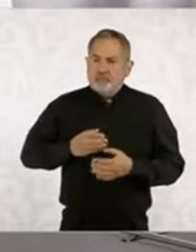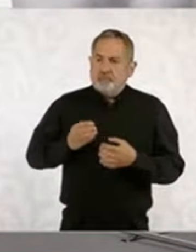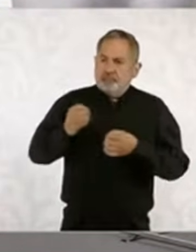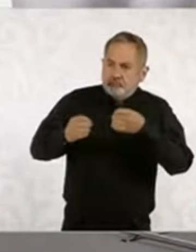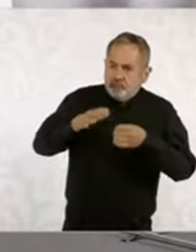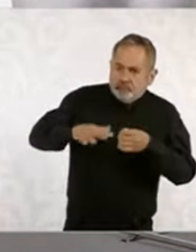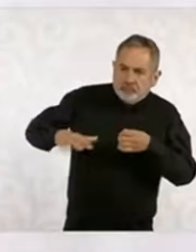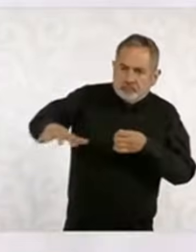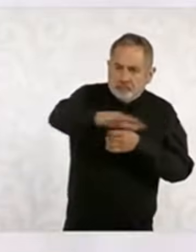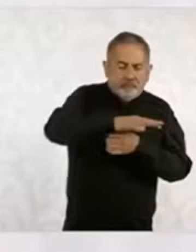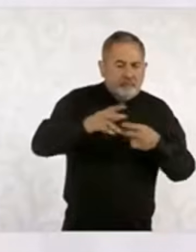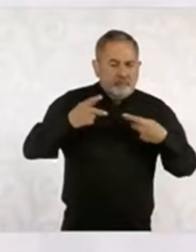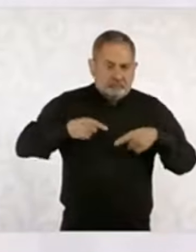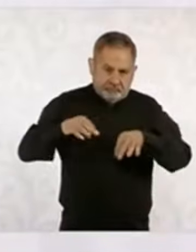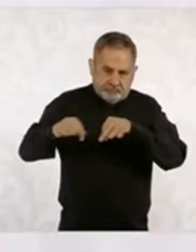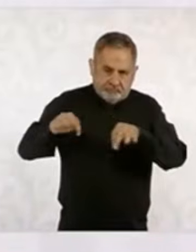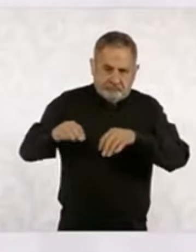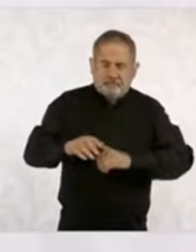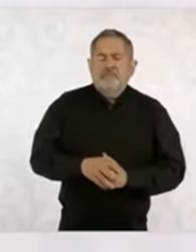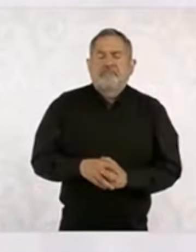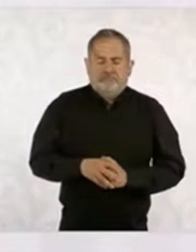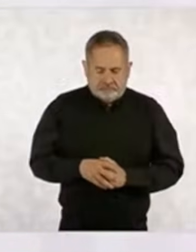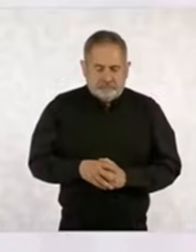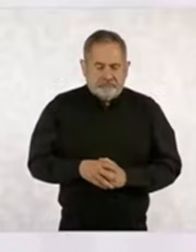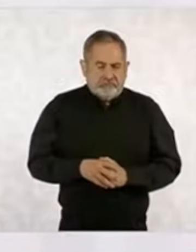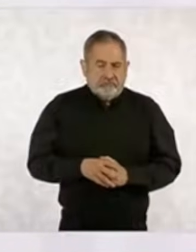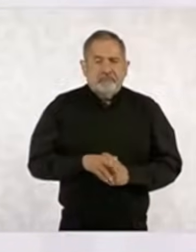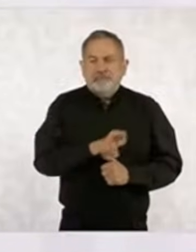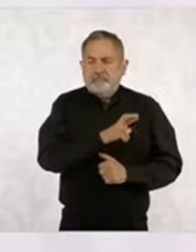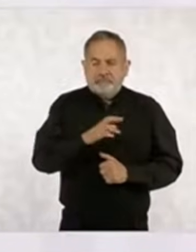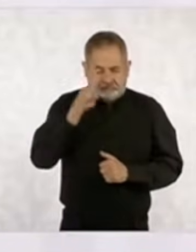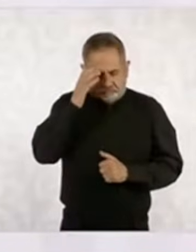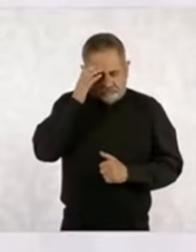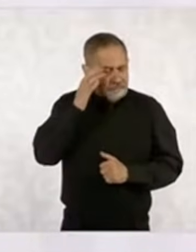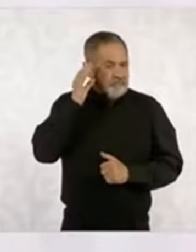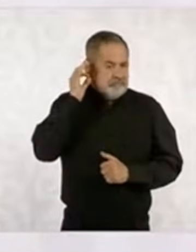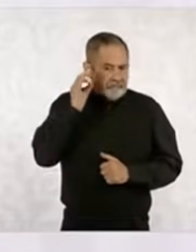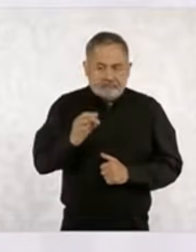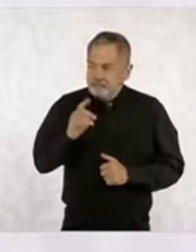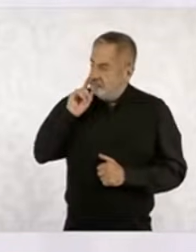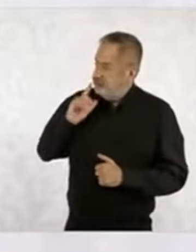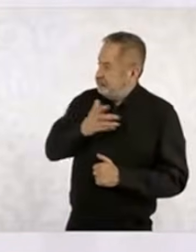trabajadores. Reconocemos el cumplimiento del compromiso que hizo